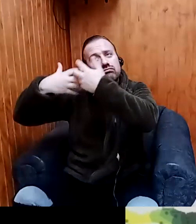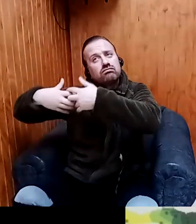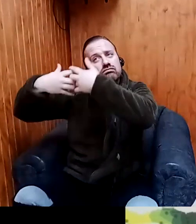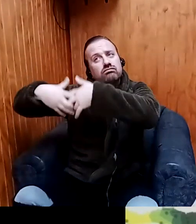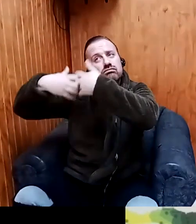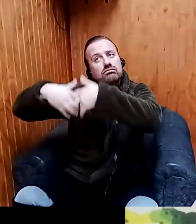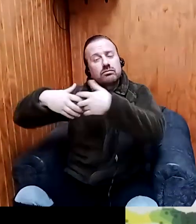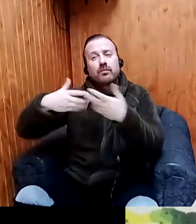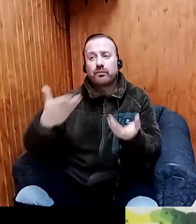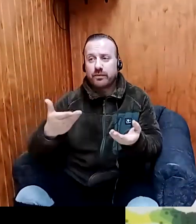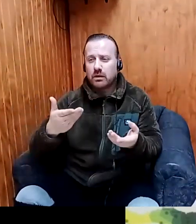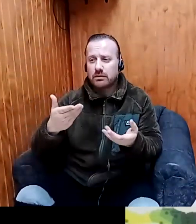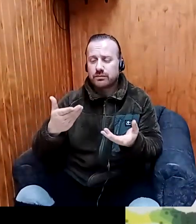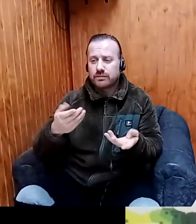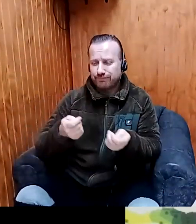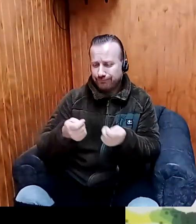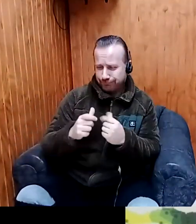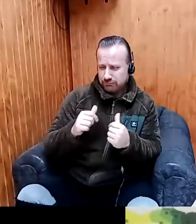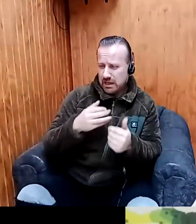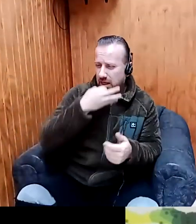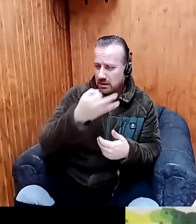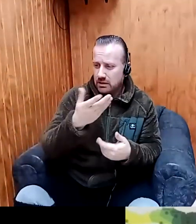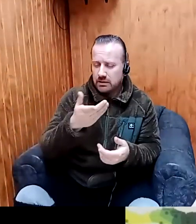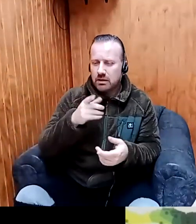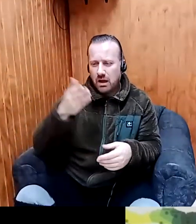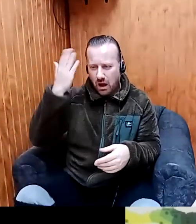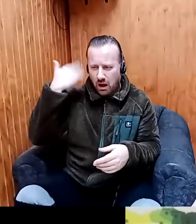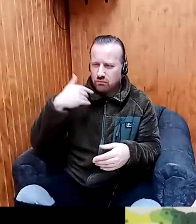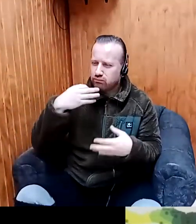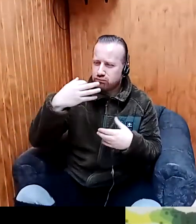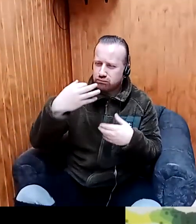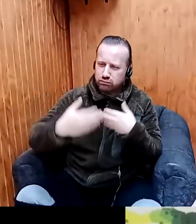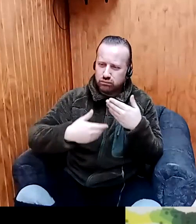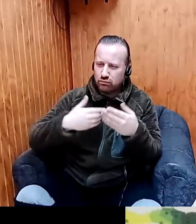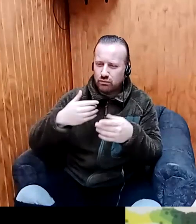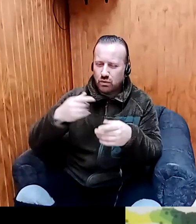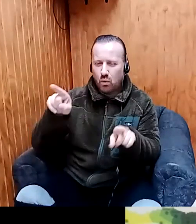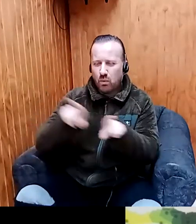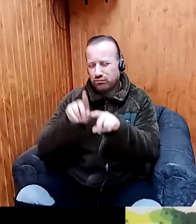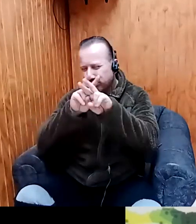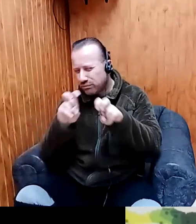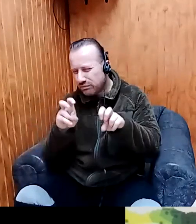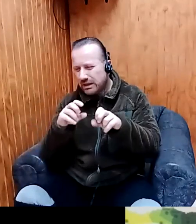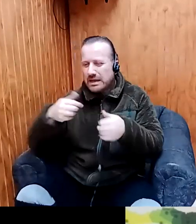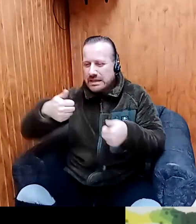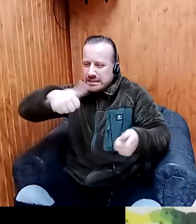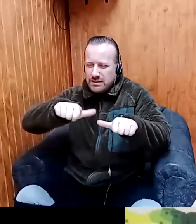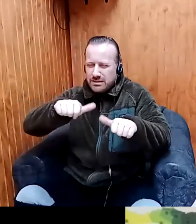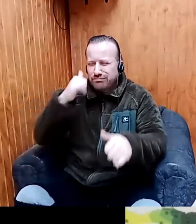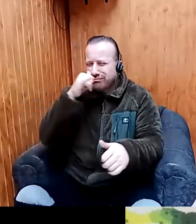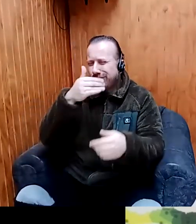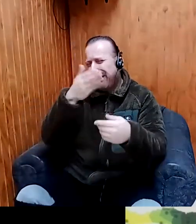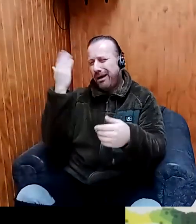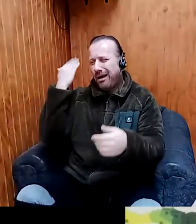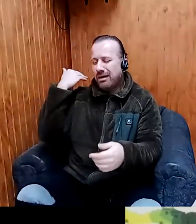que plantea es lo que viene, digamos, discutiendo la ciencia en contexto desde hace décadas, ¿no? El